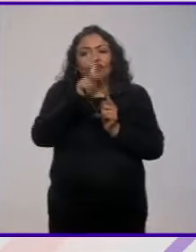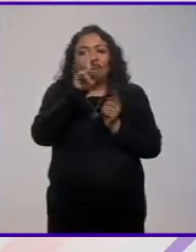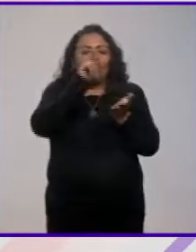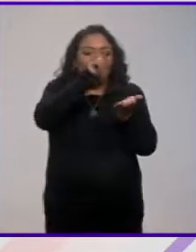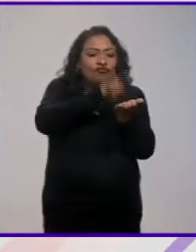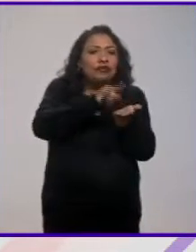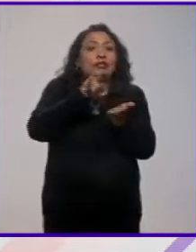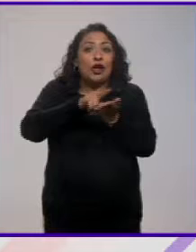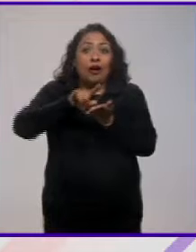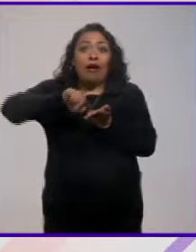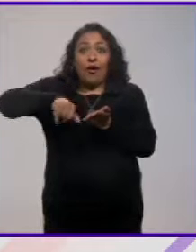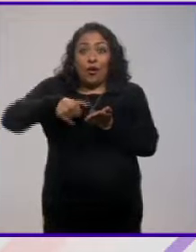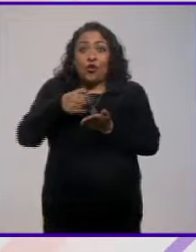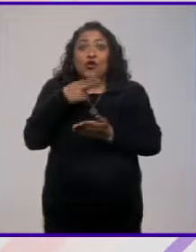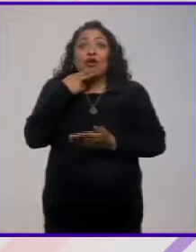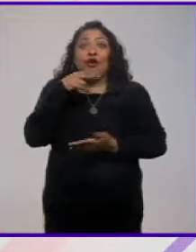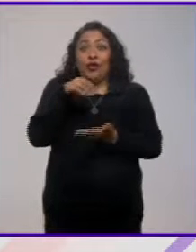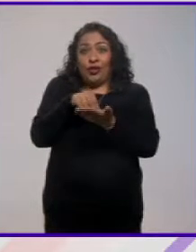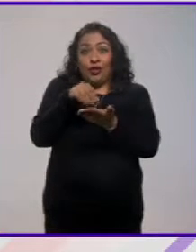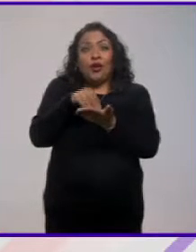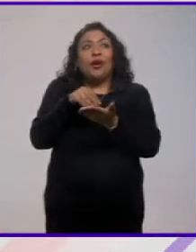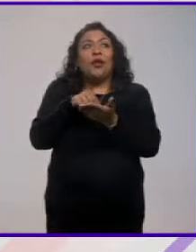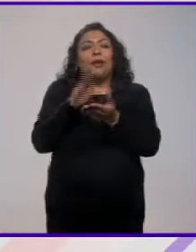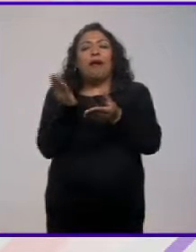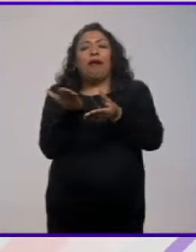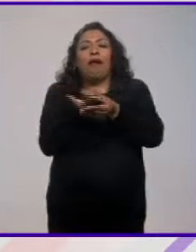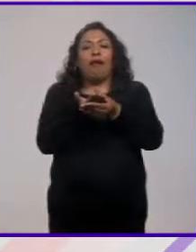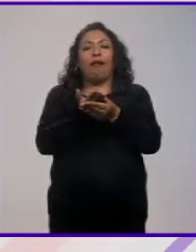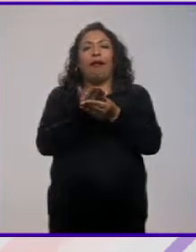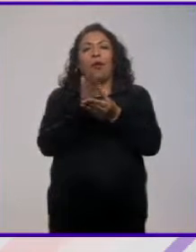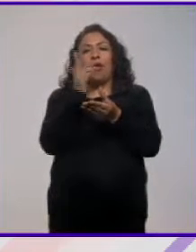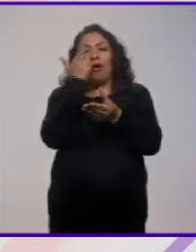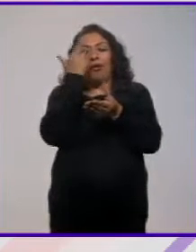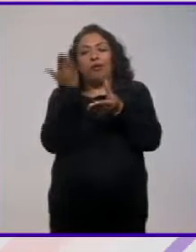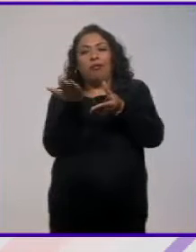ahí las tengo todavía en un álbum de recuerdos.